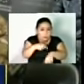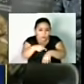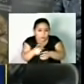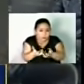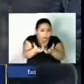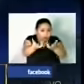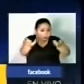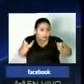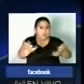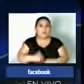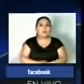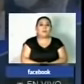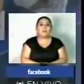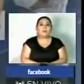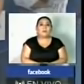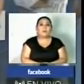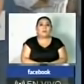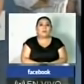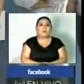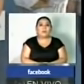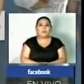contagios.